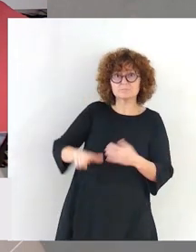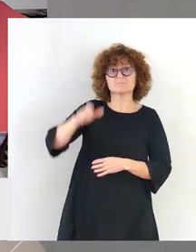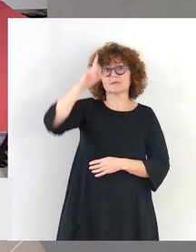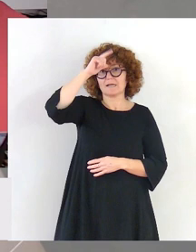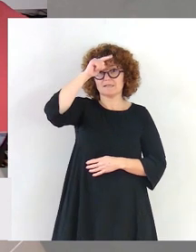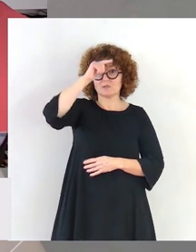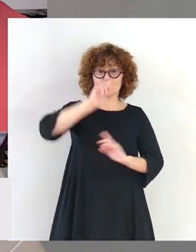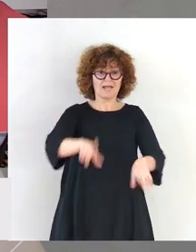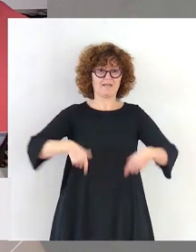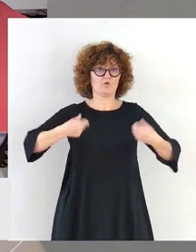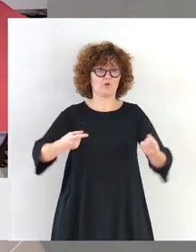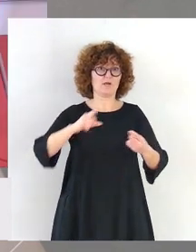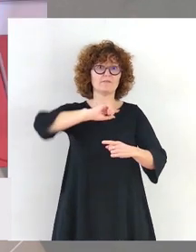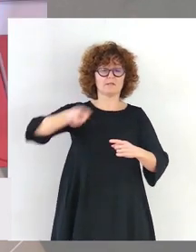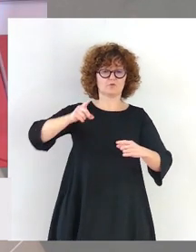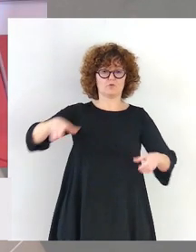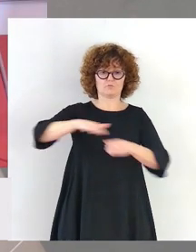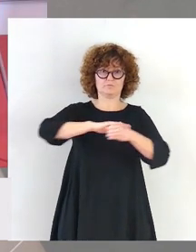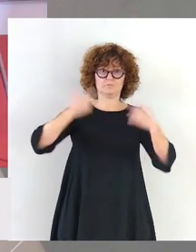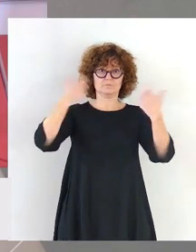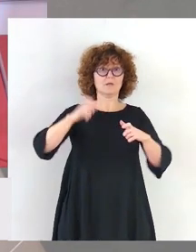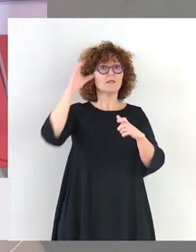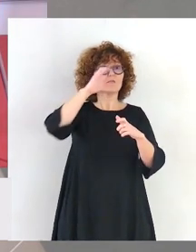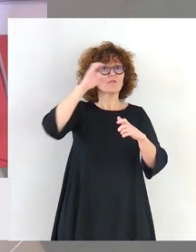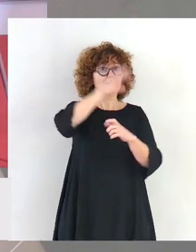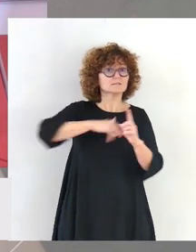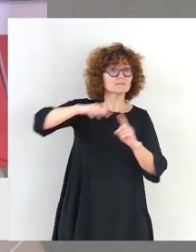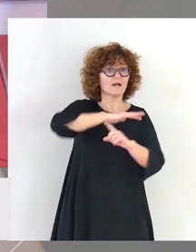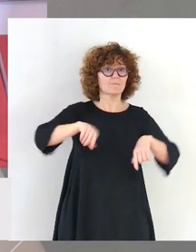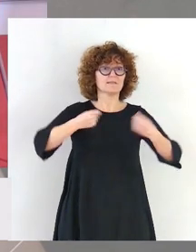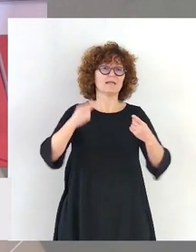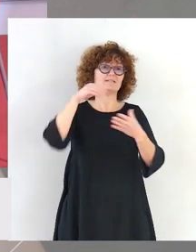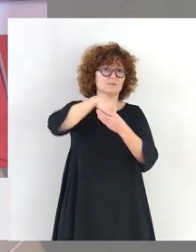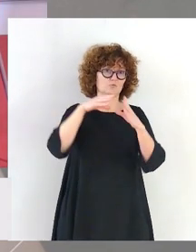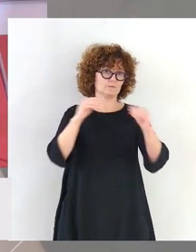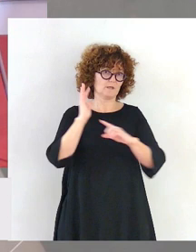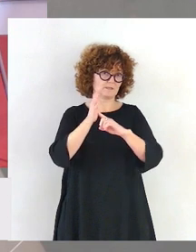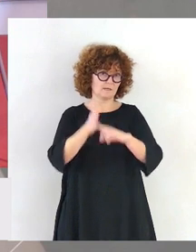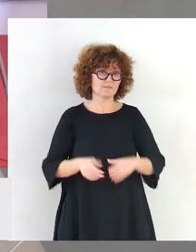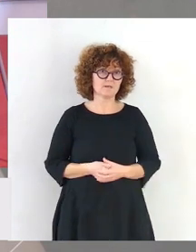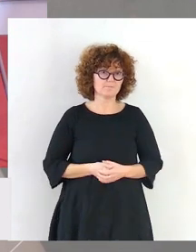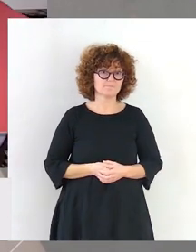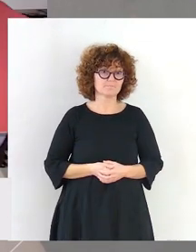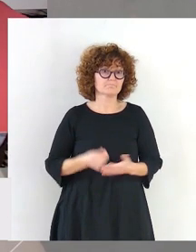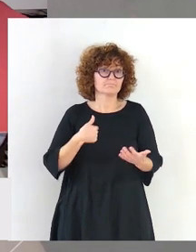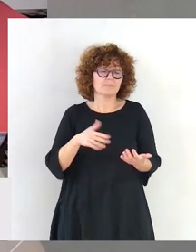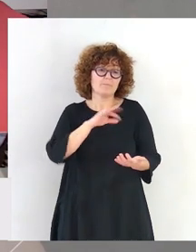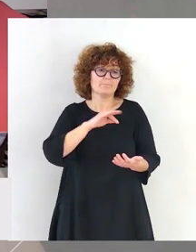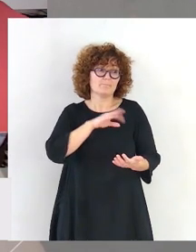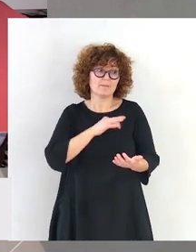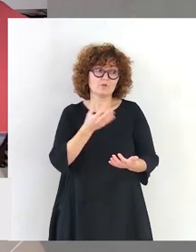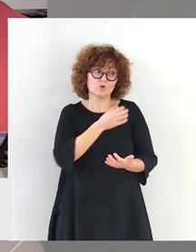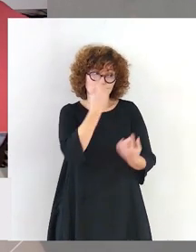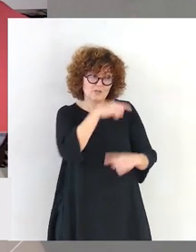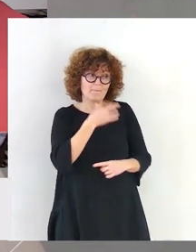de Ecología y director del departamento de ciencias ambientales de la Universidad de Castilla la Mancha y yo no puedo evitar tus premios Ya sé que lo da como